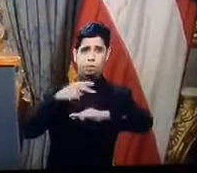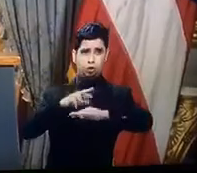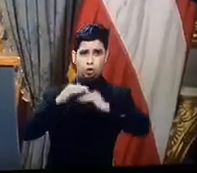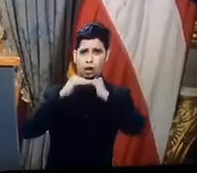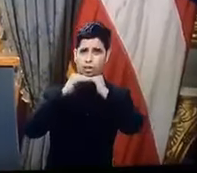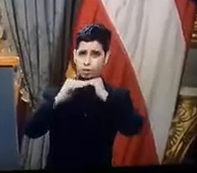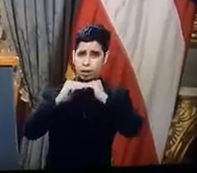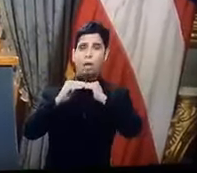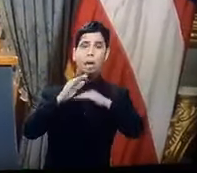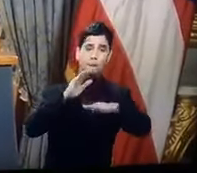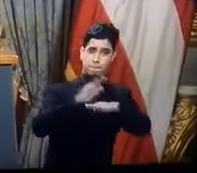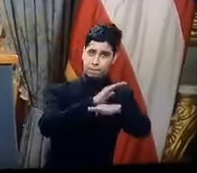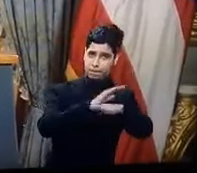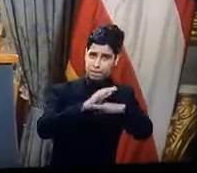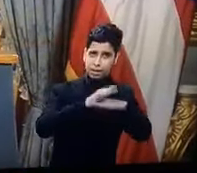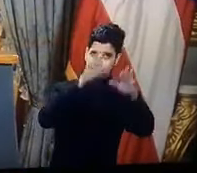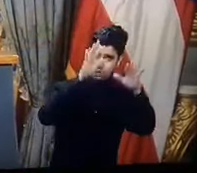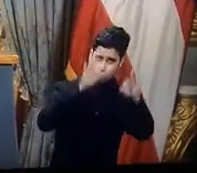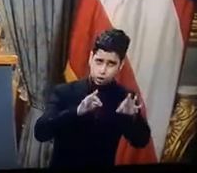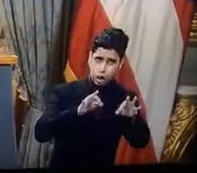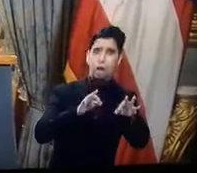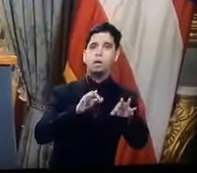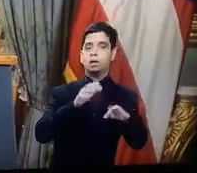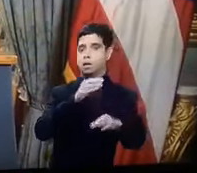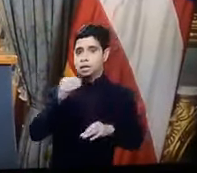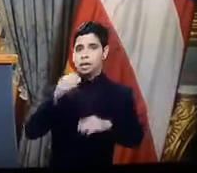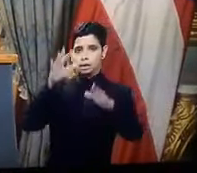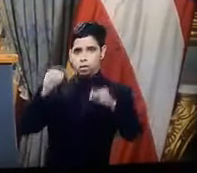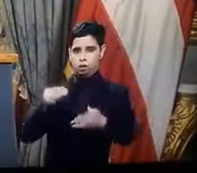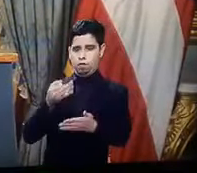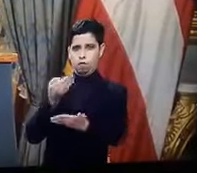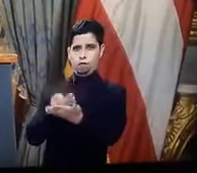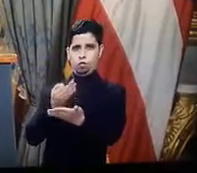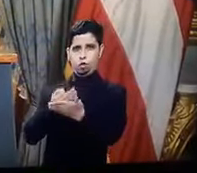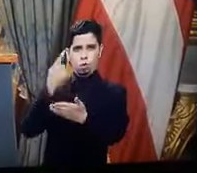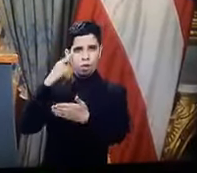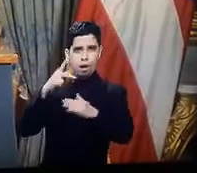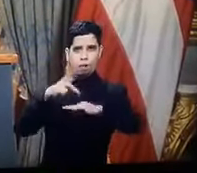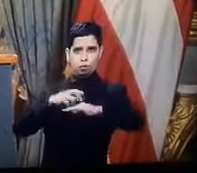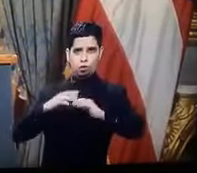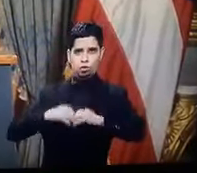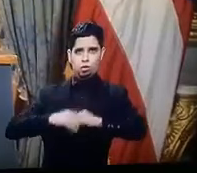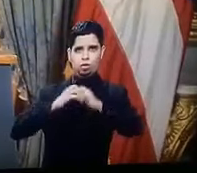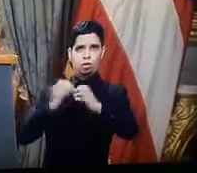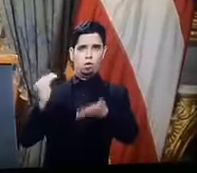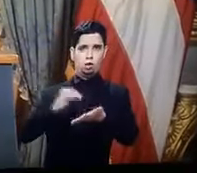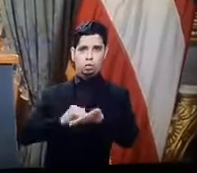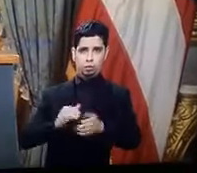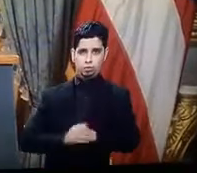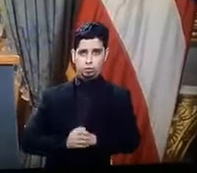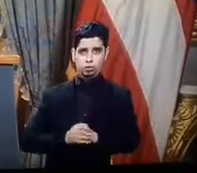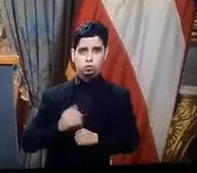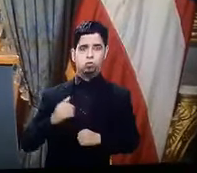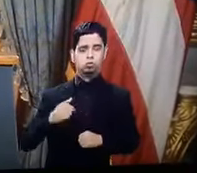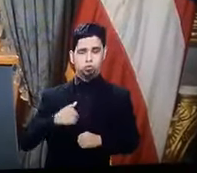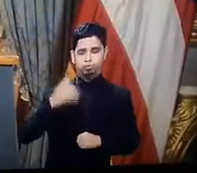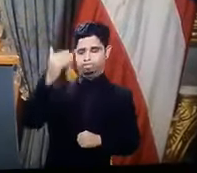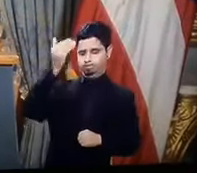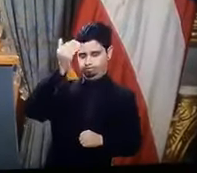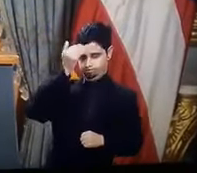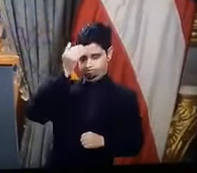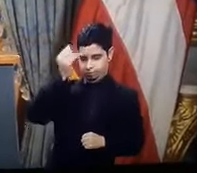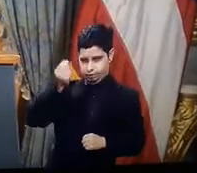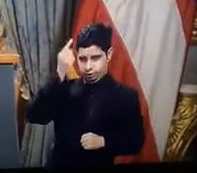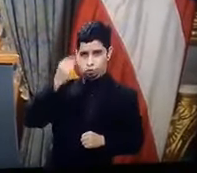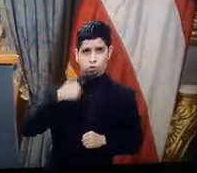certeza a los mercados y asegurar los fondos de reconstrucción. Reconozco que no fui electa por el pueblo